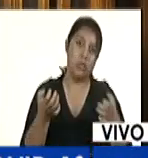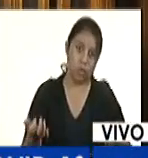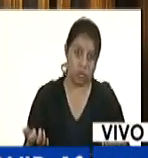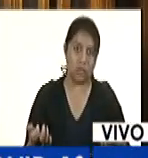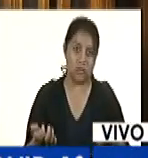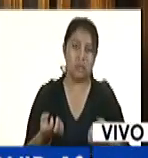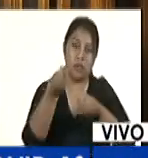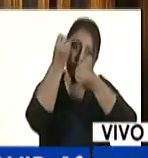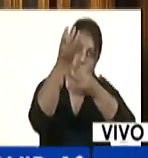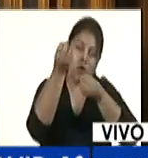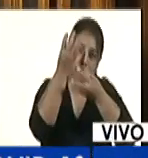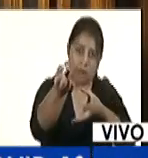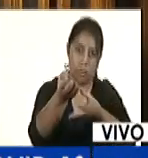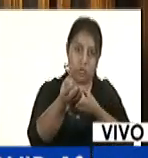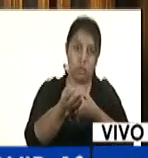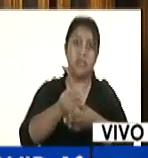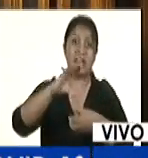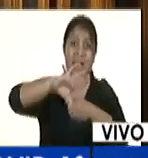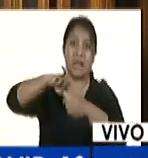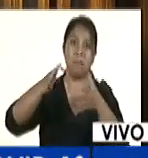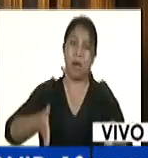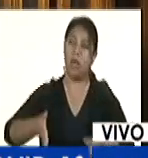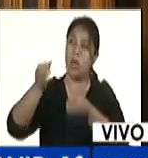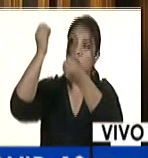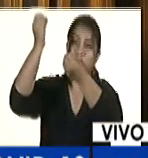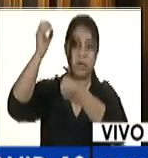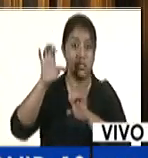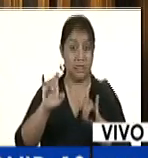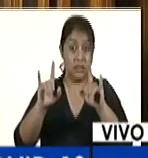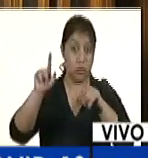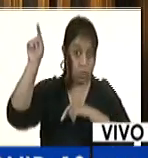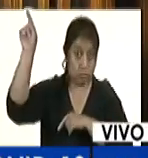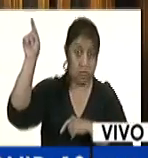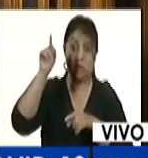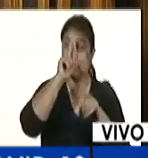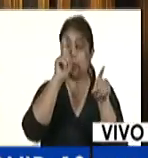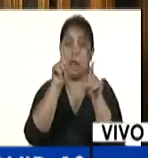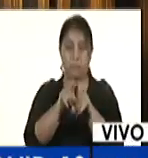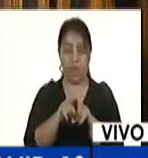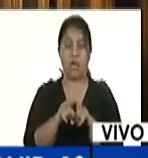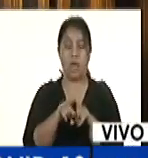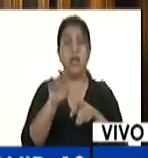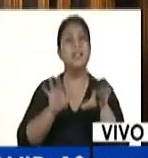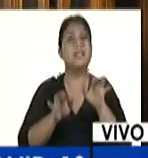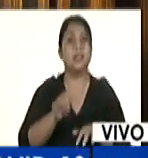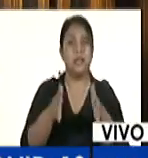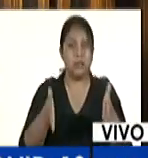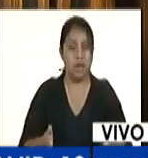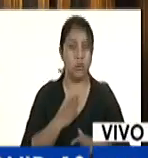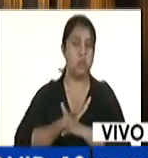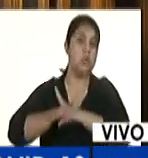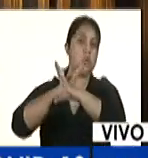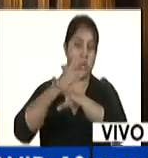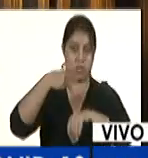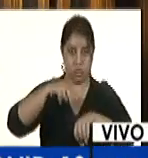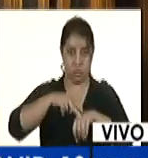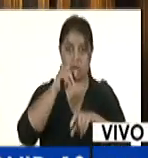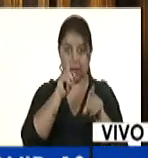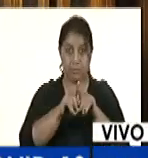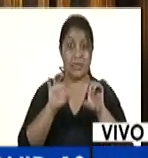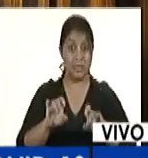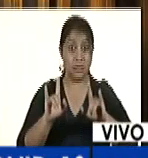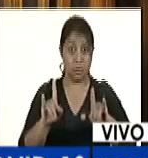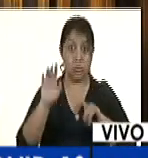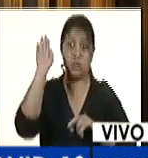le informamos al embajador de los Estados Unidos y al secretario de Seguridad Nacional de los Estados Unidos el día de